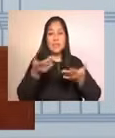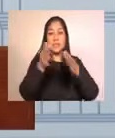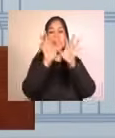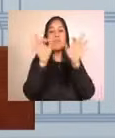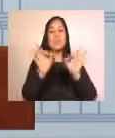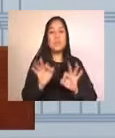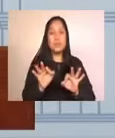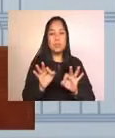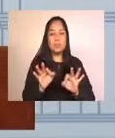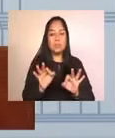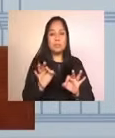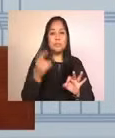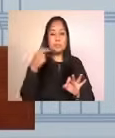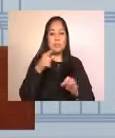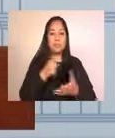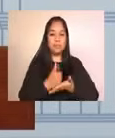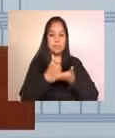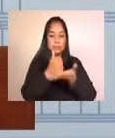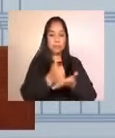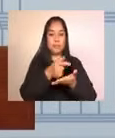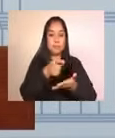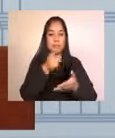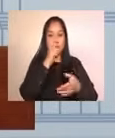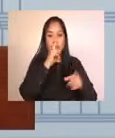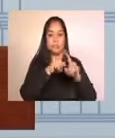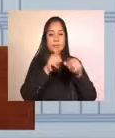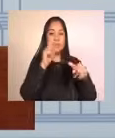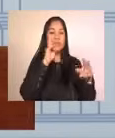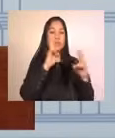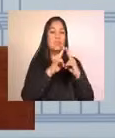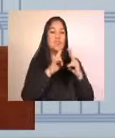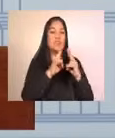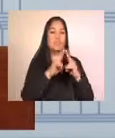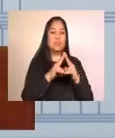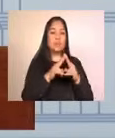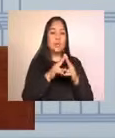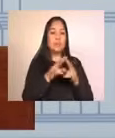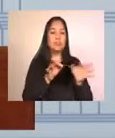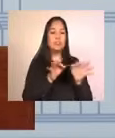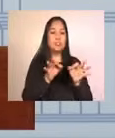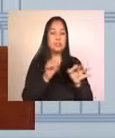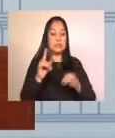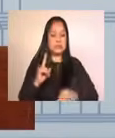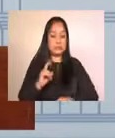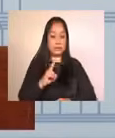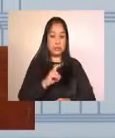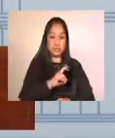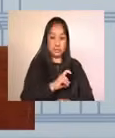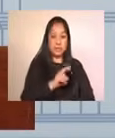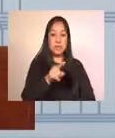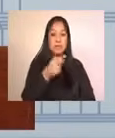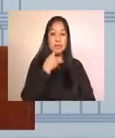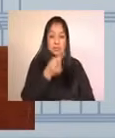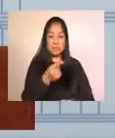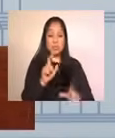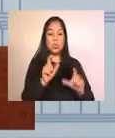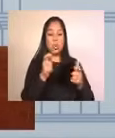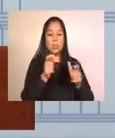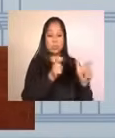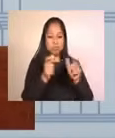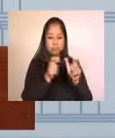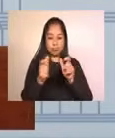un instrumento que permitan conocer los detalles del parásito y cómo controlarlo, efectivamente